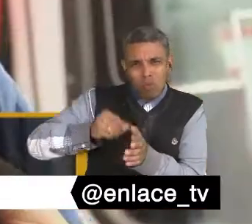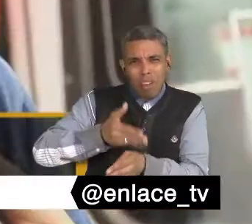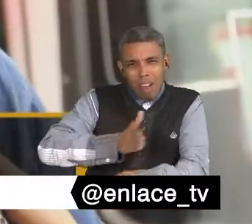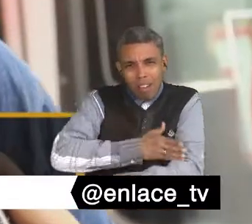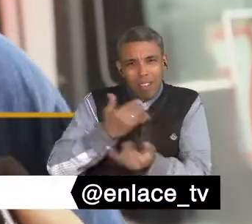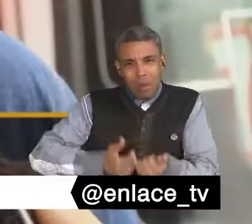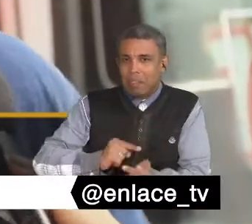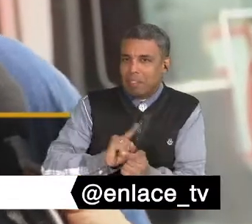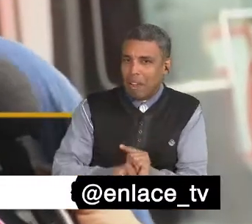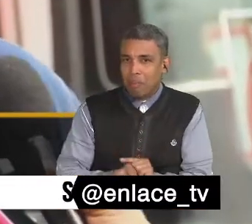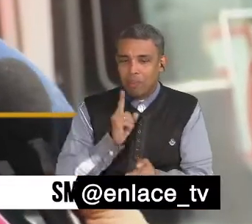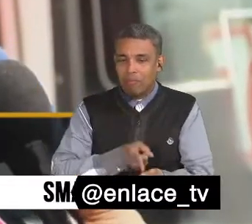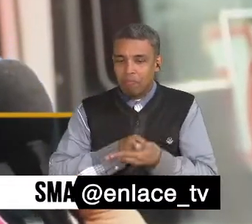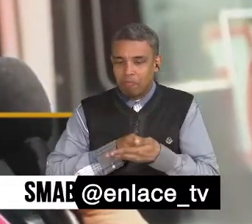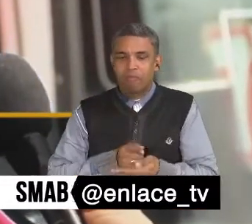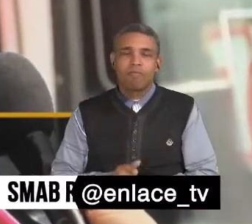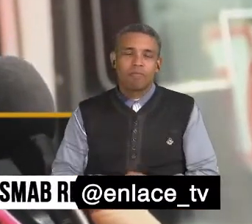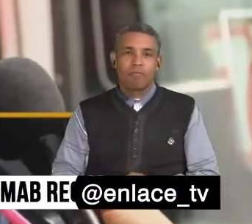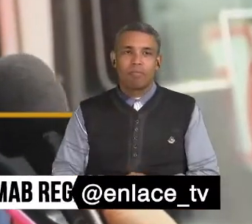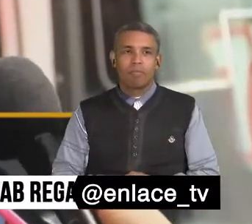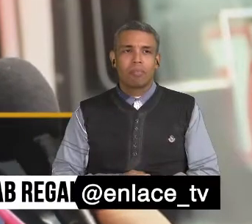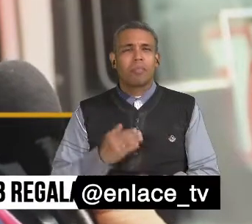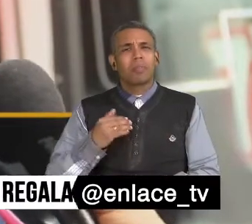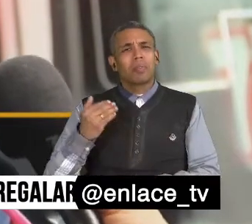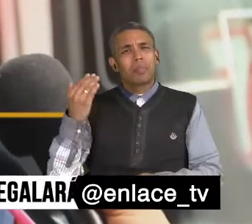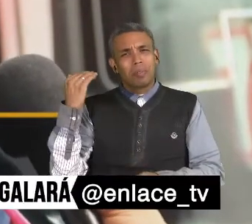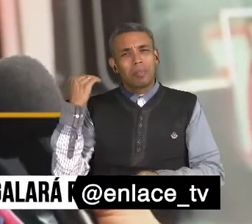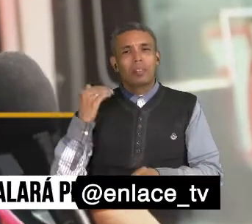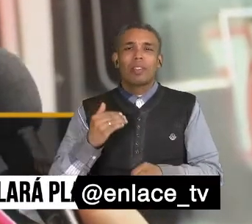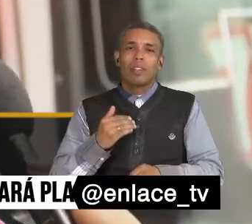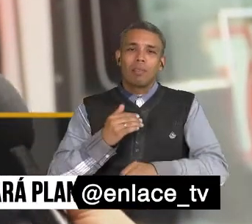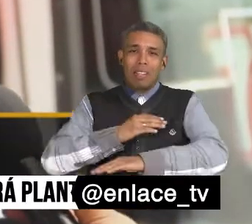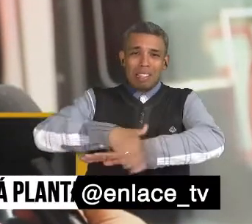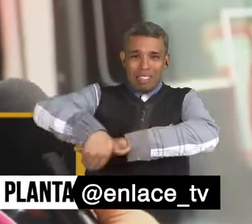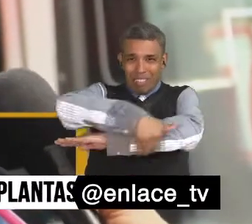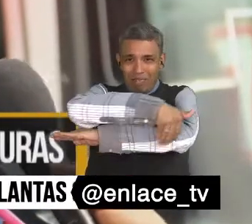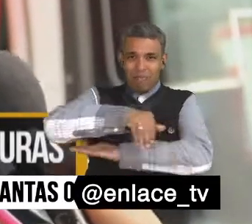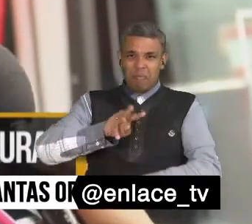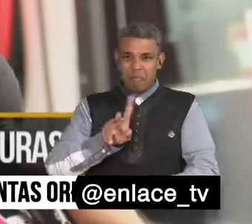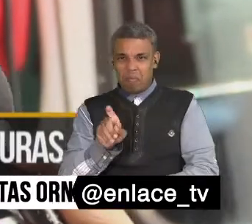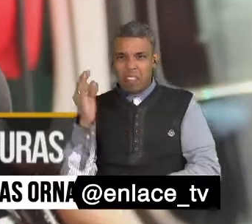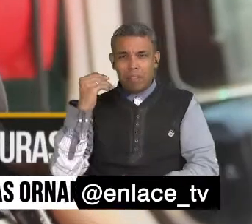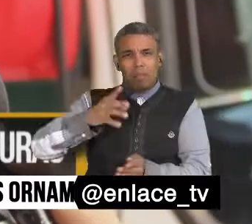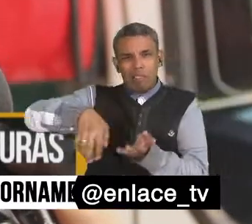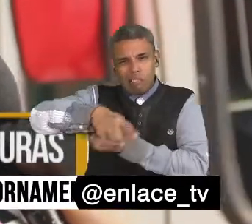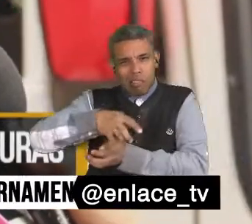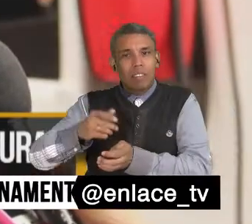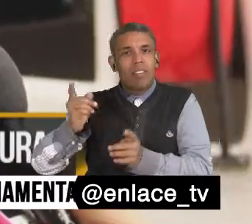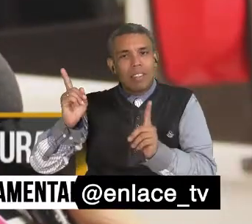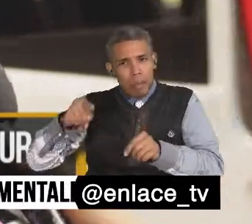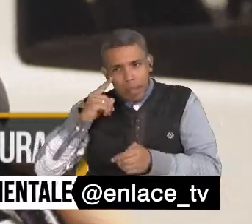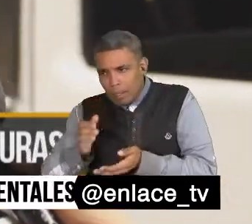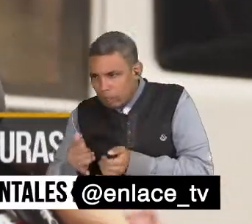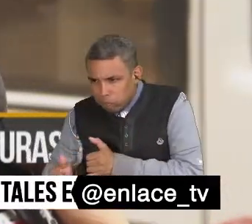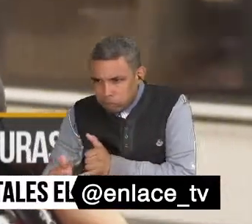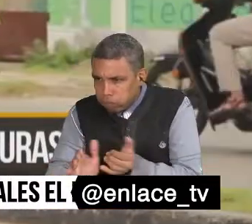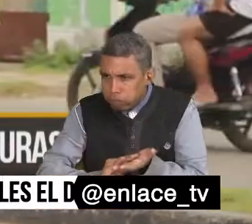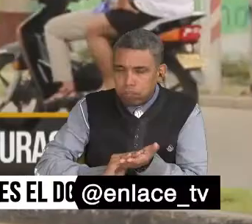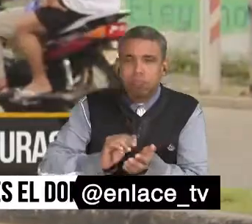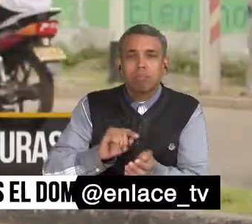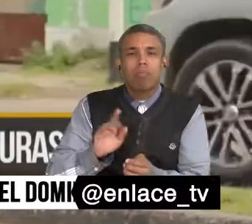ciudad. Claro, ha venido funcionando, primero en la 36 lo hicimos, ha funcionado, en la 52 donde colocaban la basura ha funcionado, en el